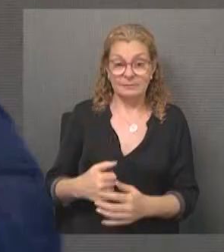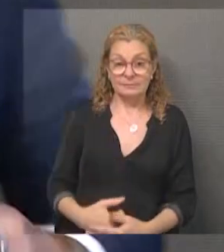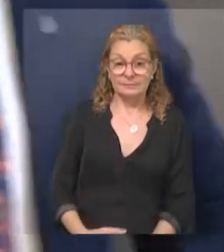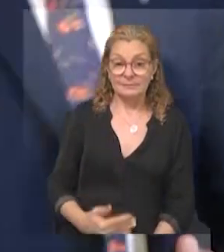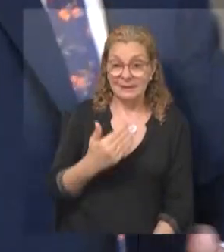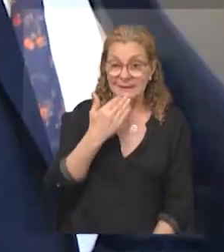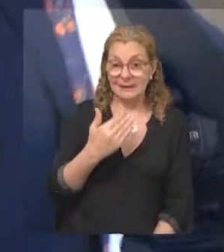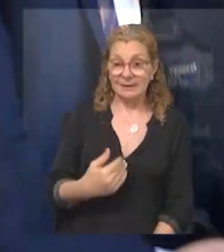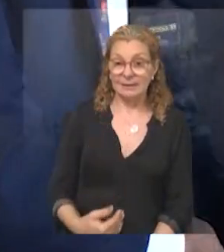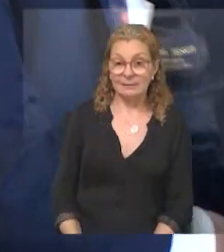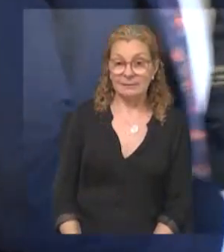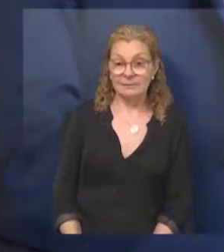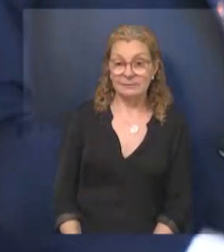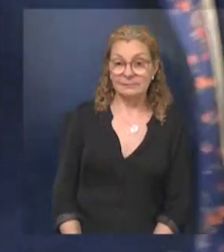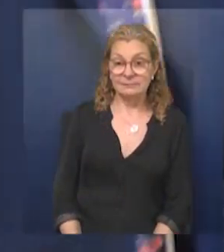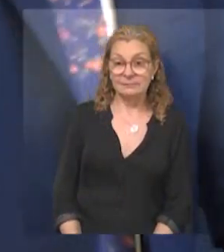gracias